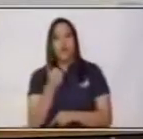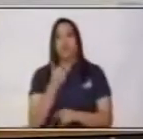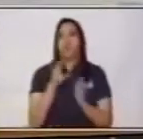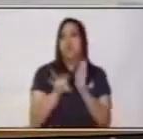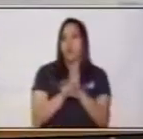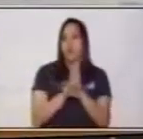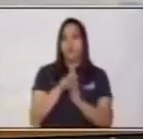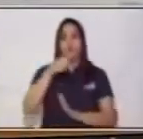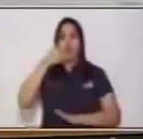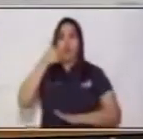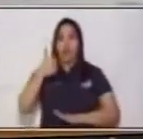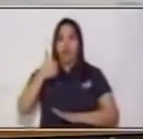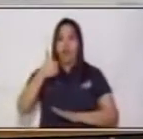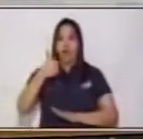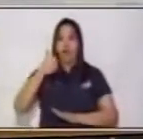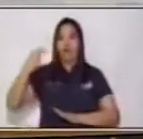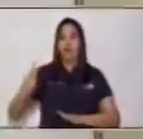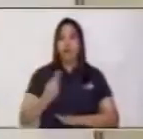más,